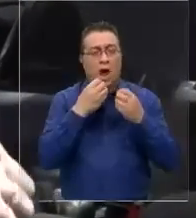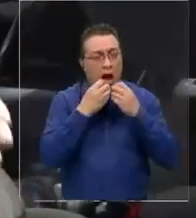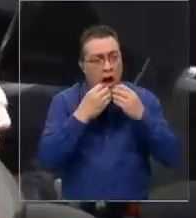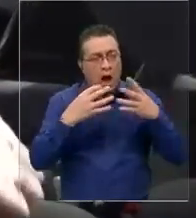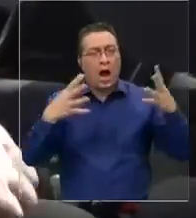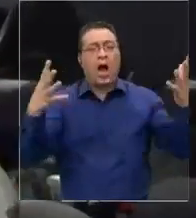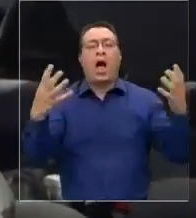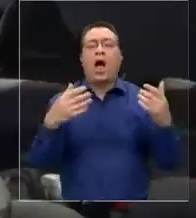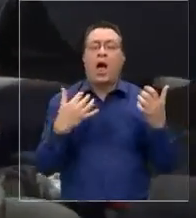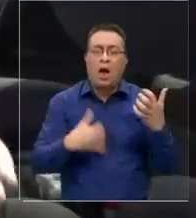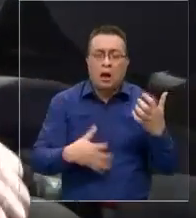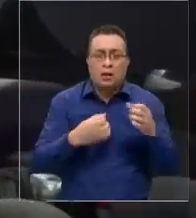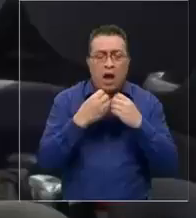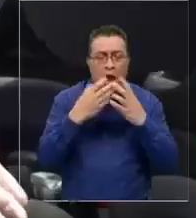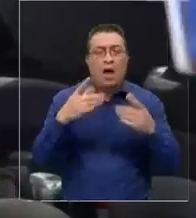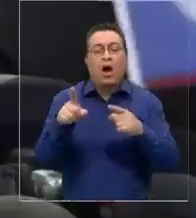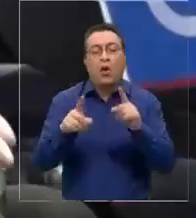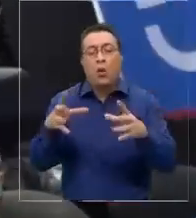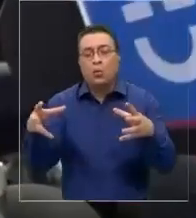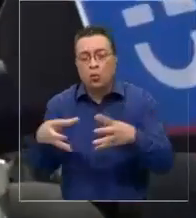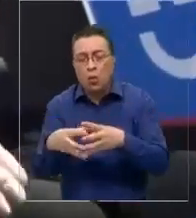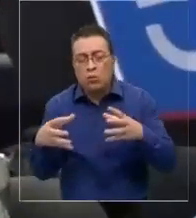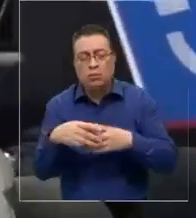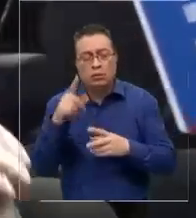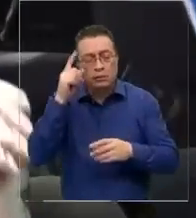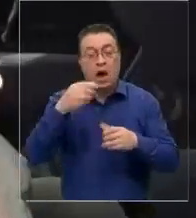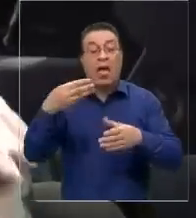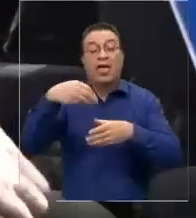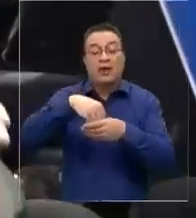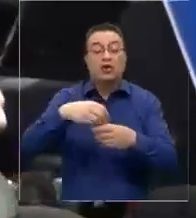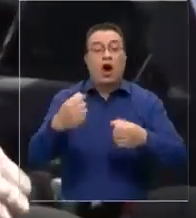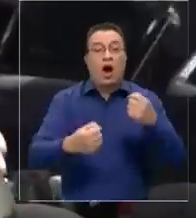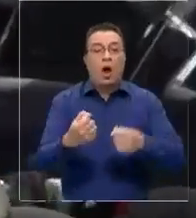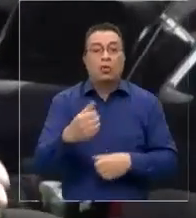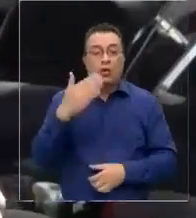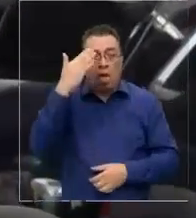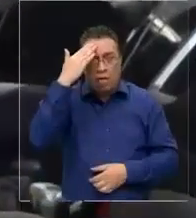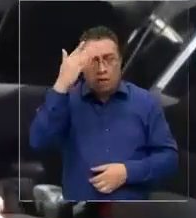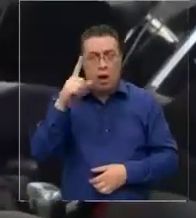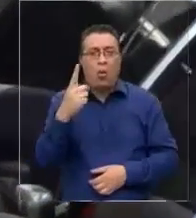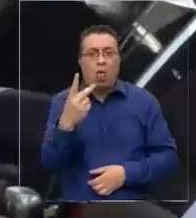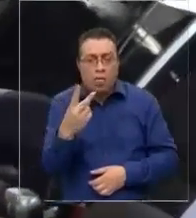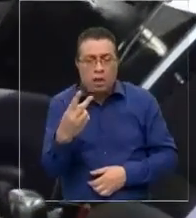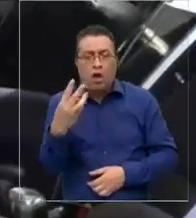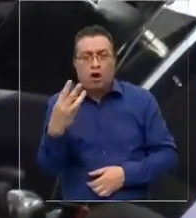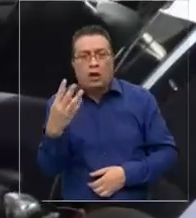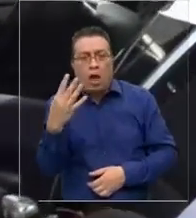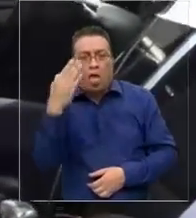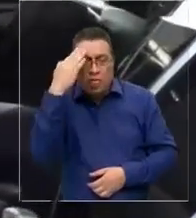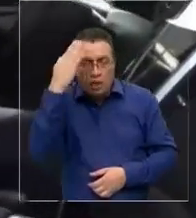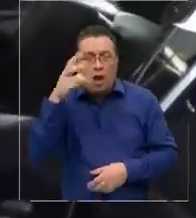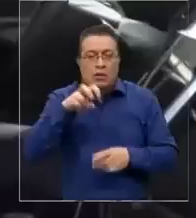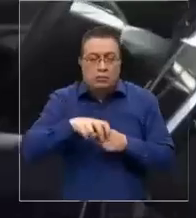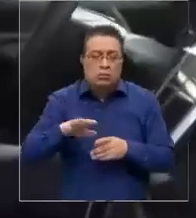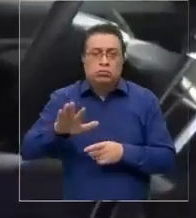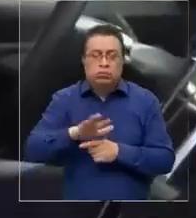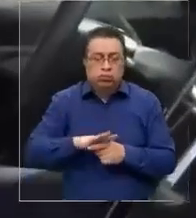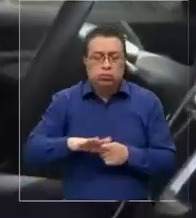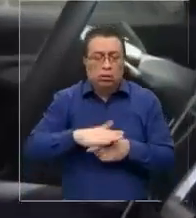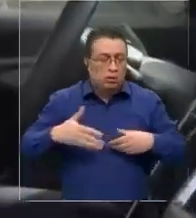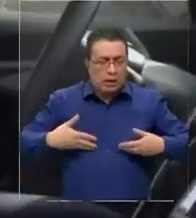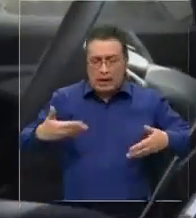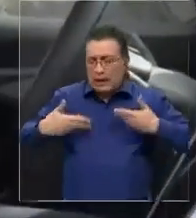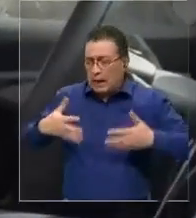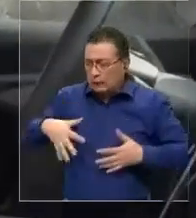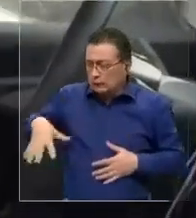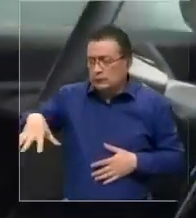cantar, sea en algún grupo o dentro de los autos, donde llevan varios días esperando, donde entretienen a los niños, donde tratan también de subirse el ánimo